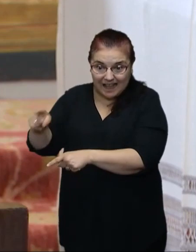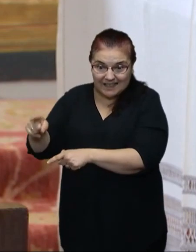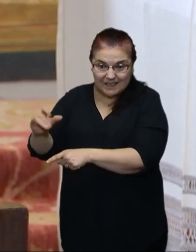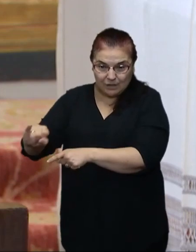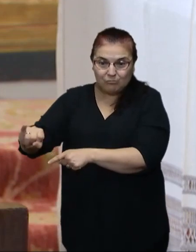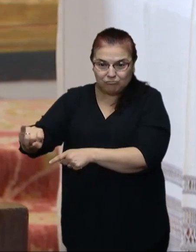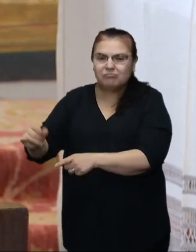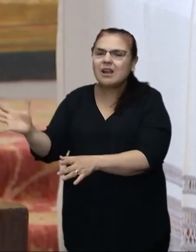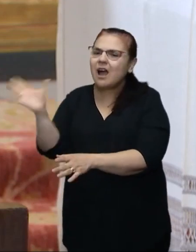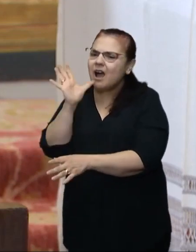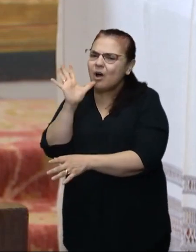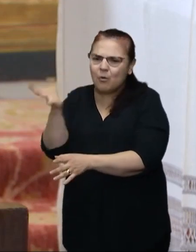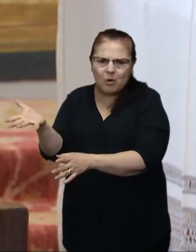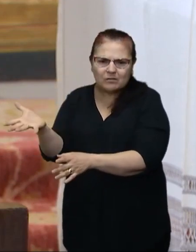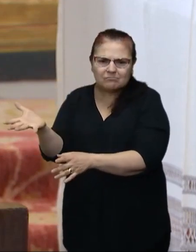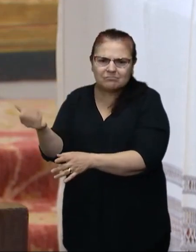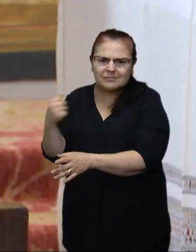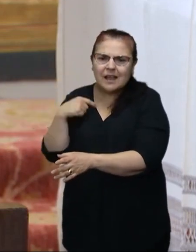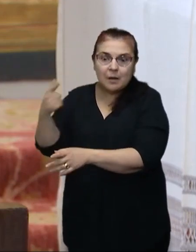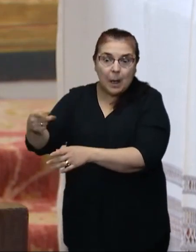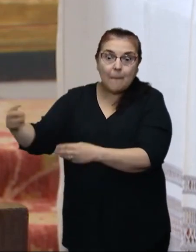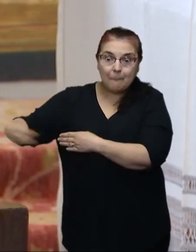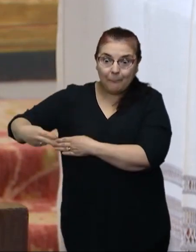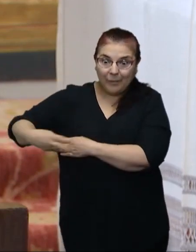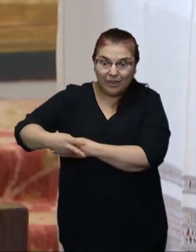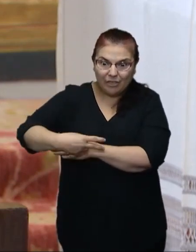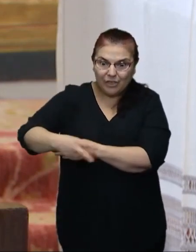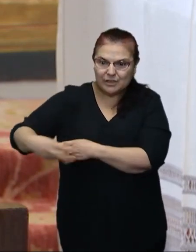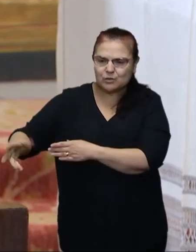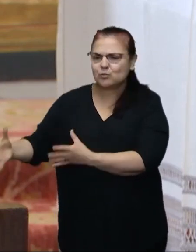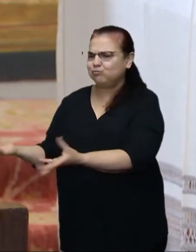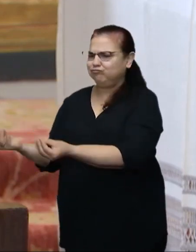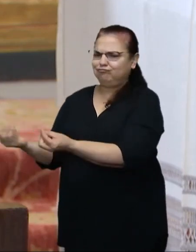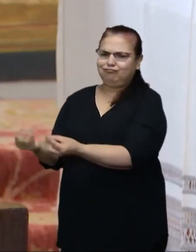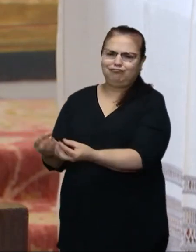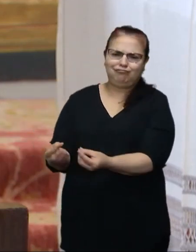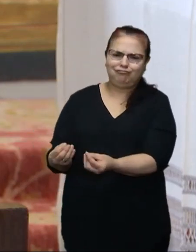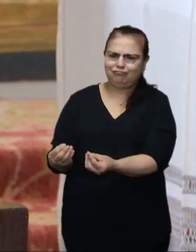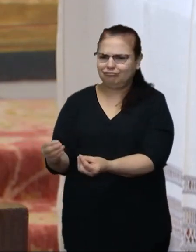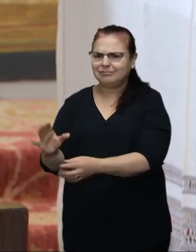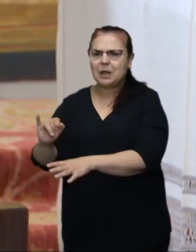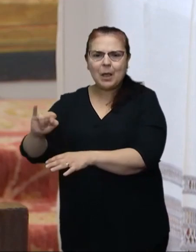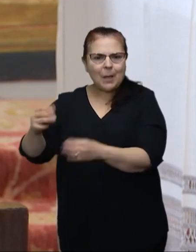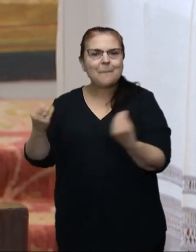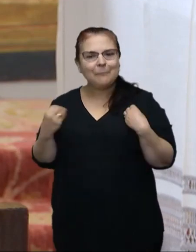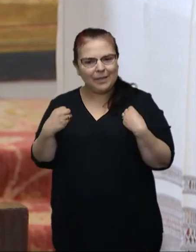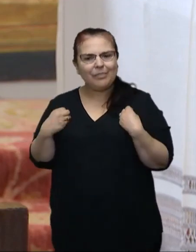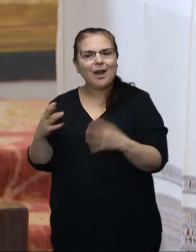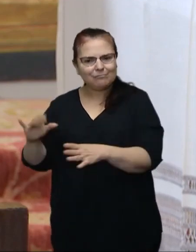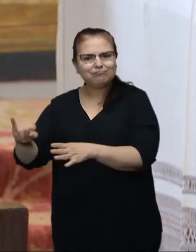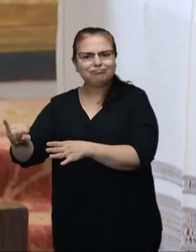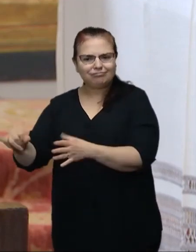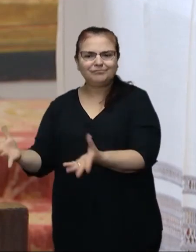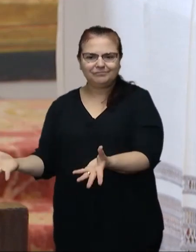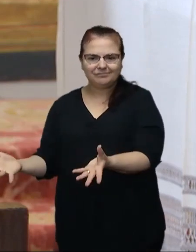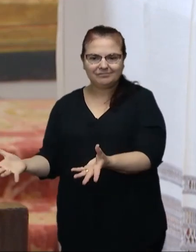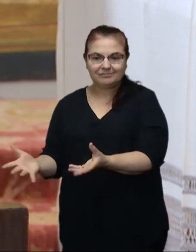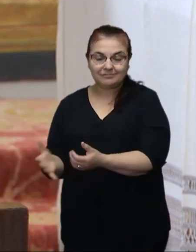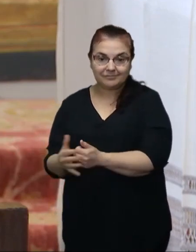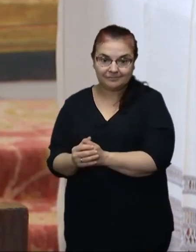tendrá aguas y habrá peces en abundancia, tendrá vida y peces en